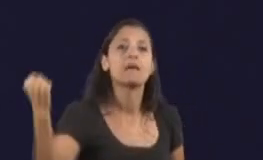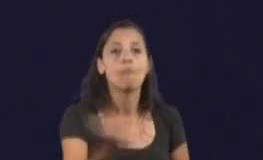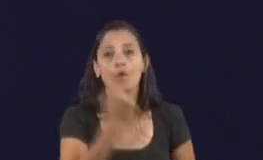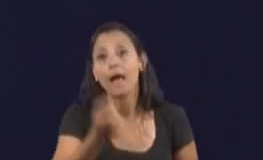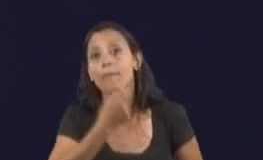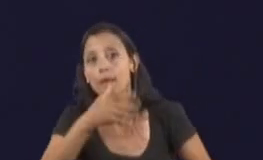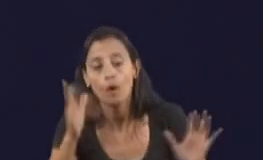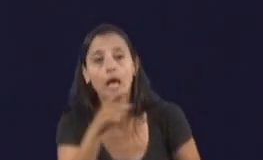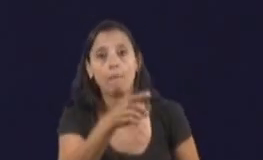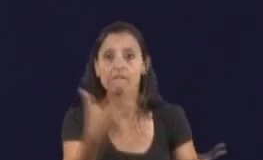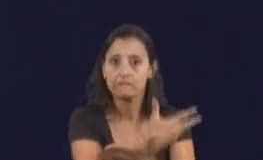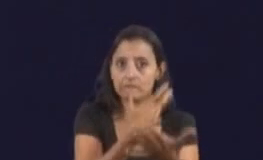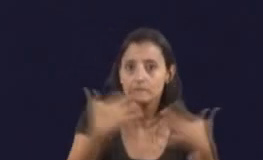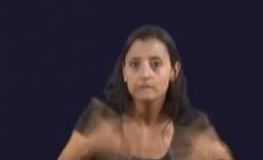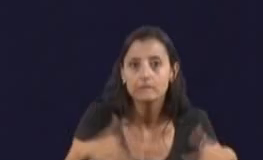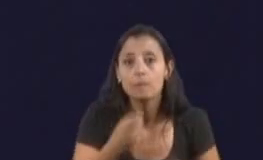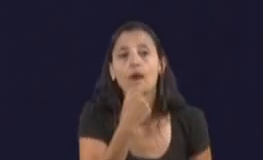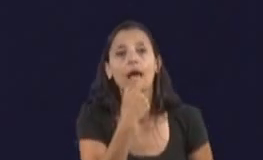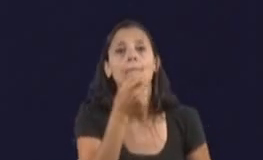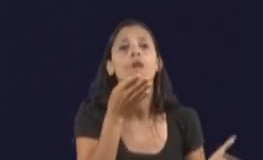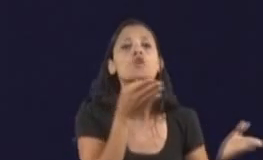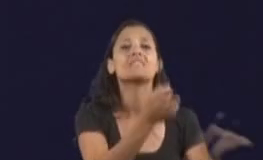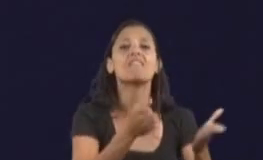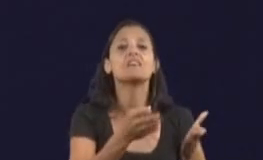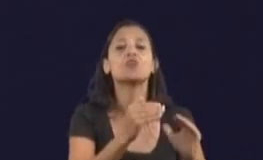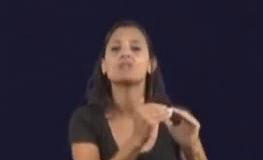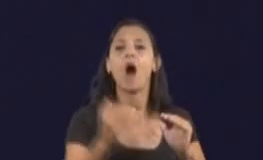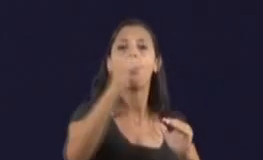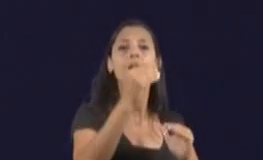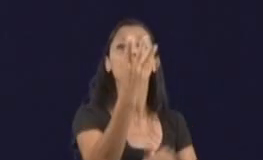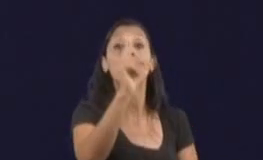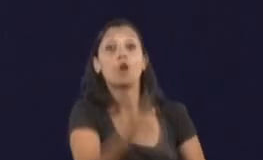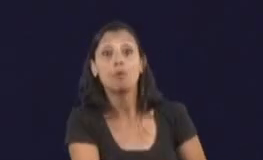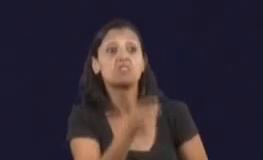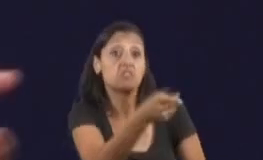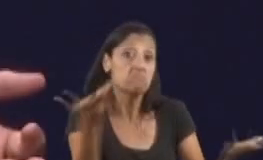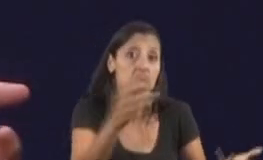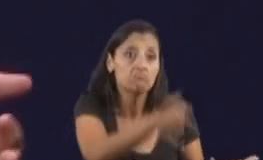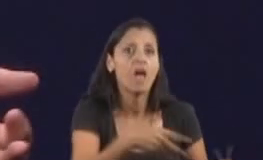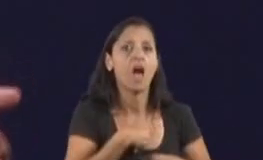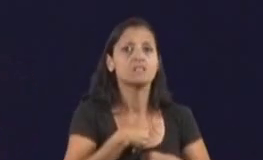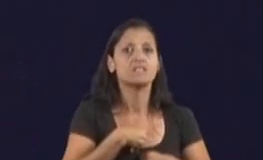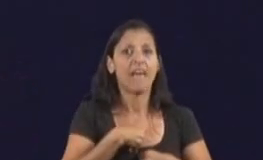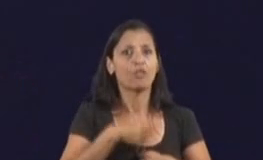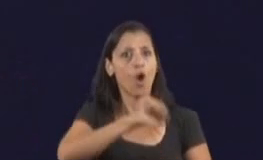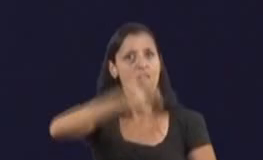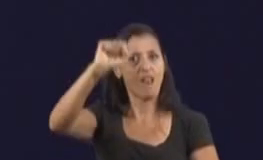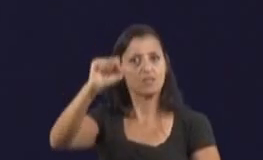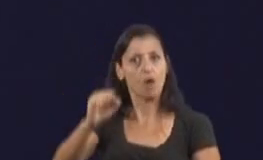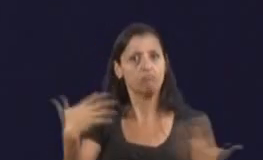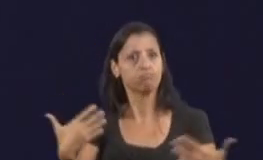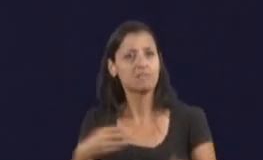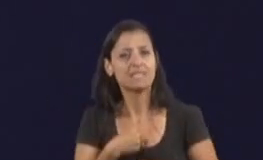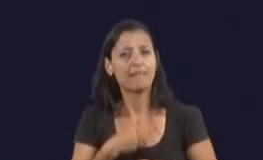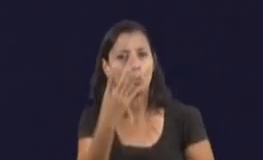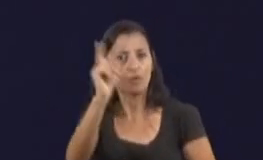que aumentaron, no sé, un 4%, y consumís esos bienes, bueno, tu percepción va a ser que la inflación fue del 4%.